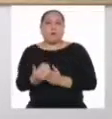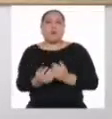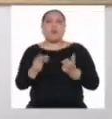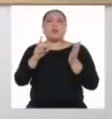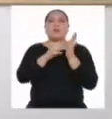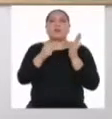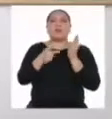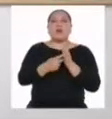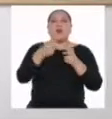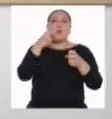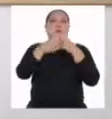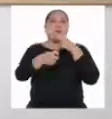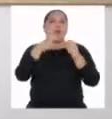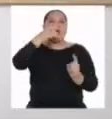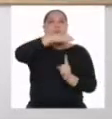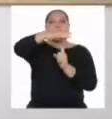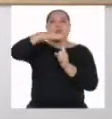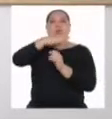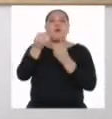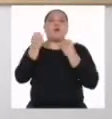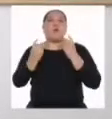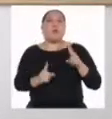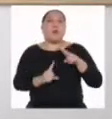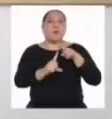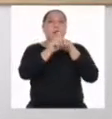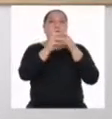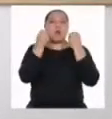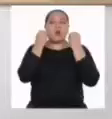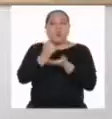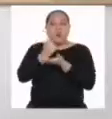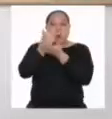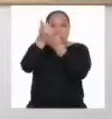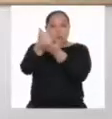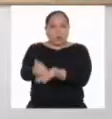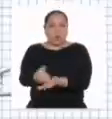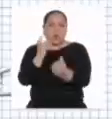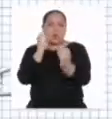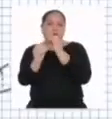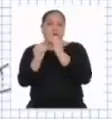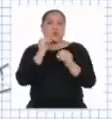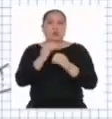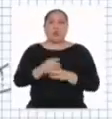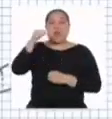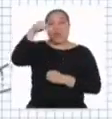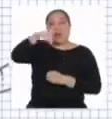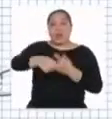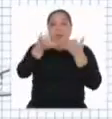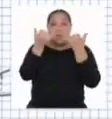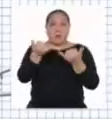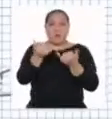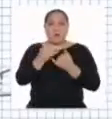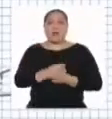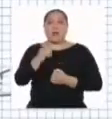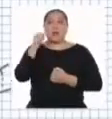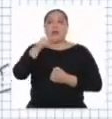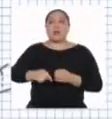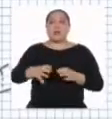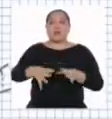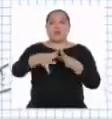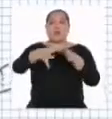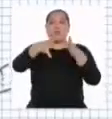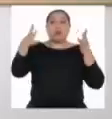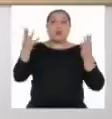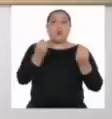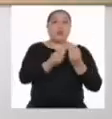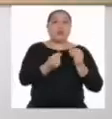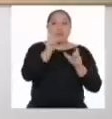conflicto ambiental, por qué se produce y cómo podemos ayudar a resolverlo. En la actualidad, debido al aumento de